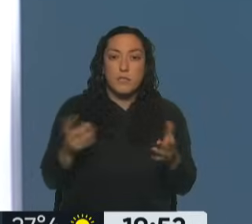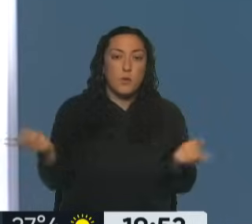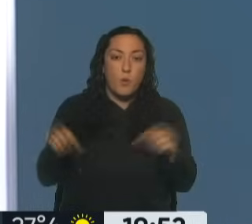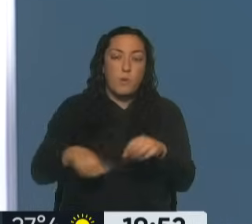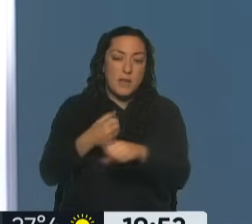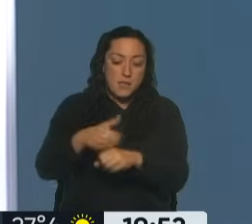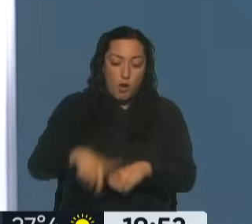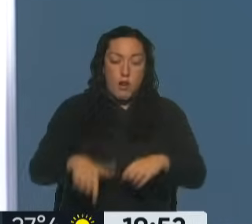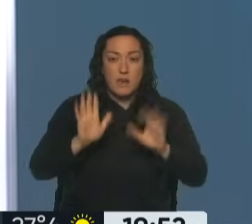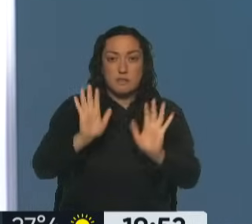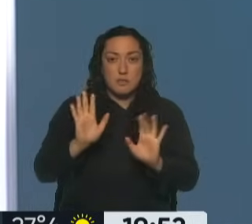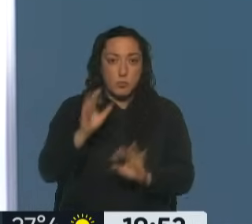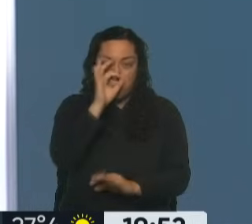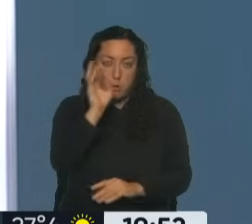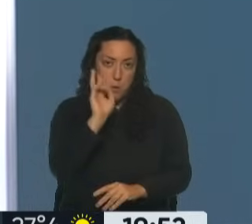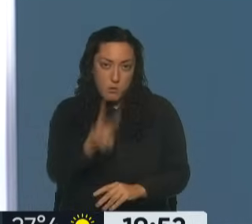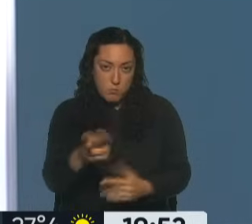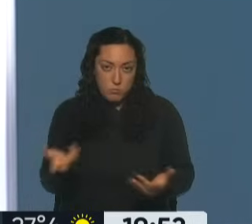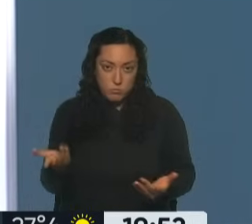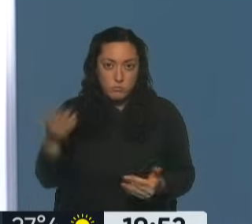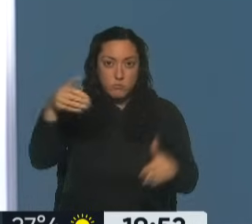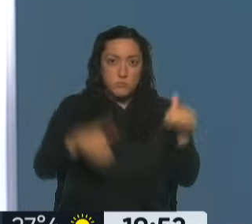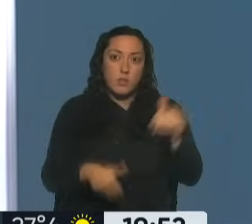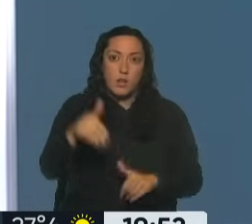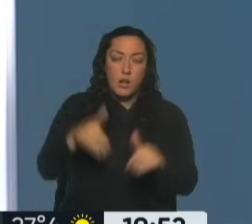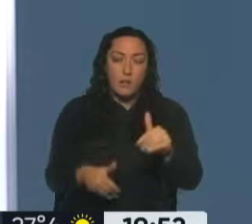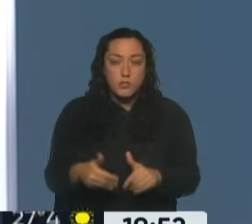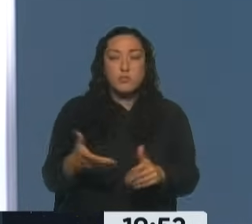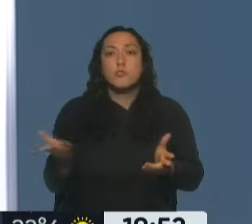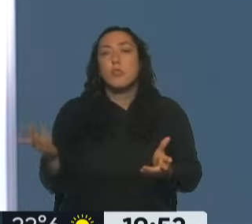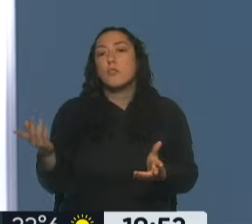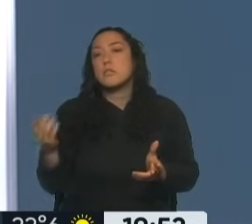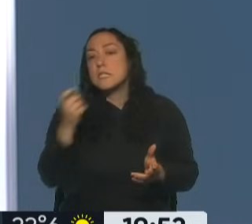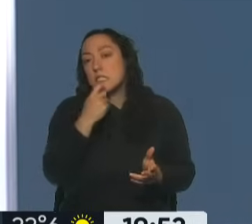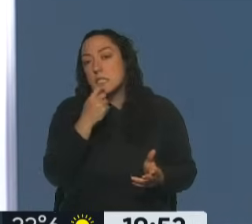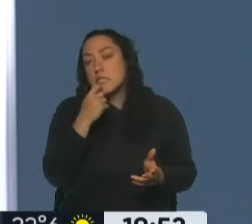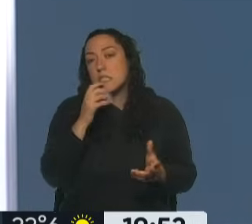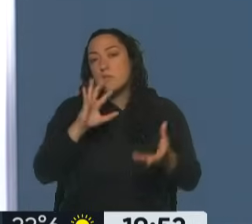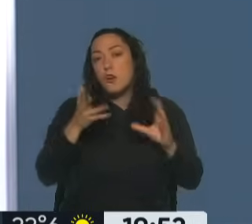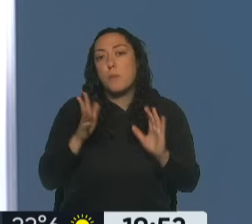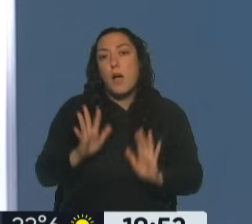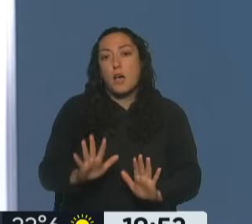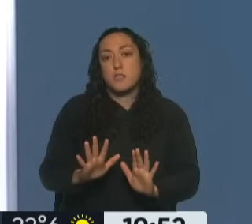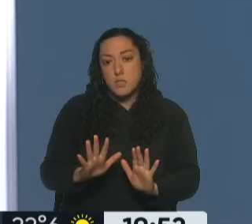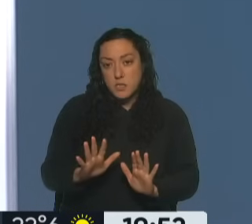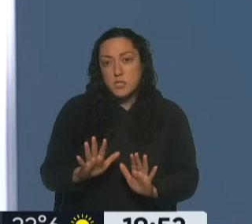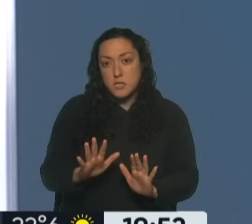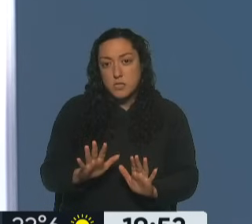¿no? Entonces, es una elección, digo, cuando hay una elección de este orden,